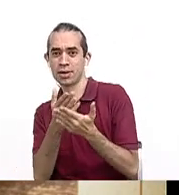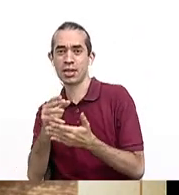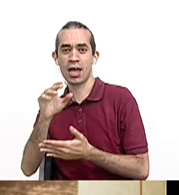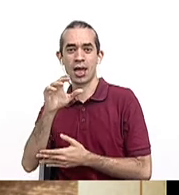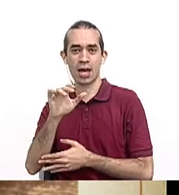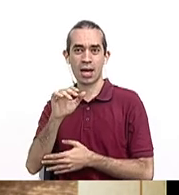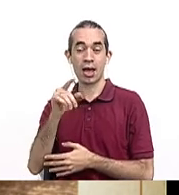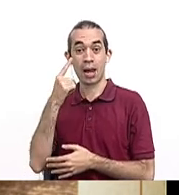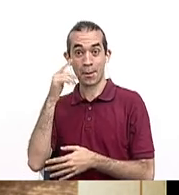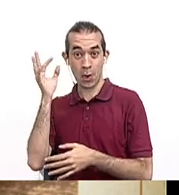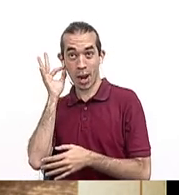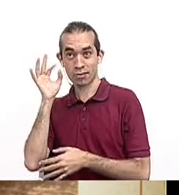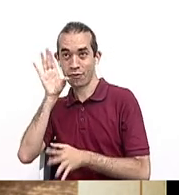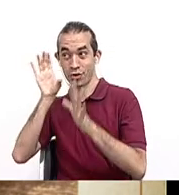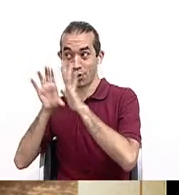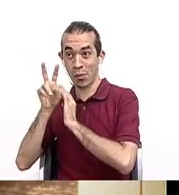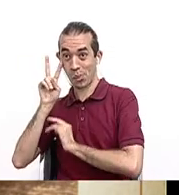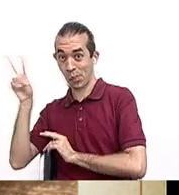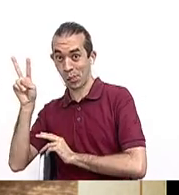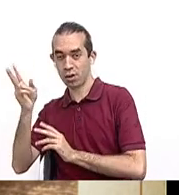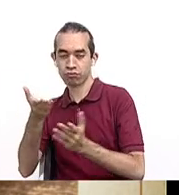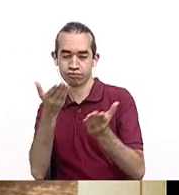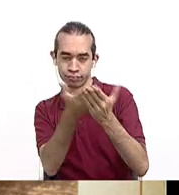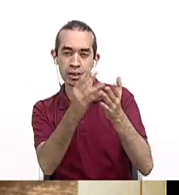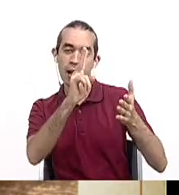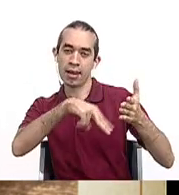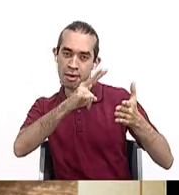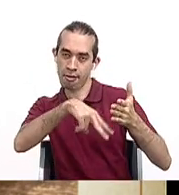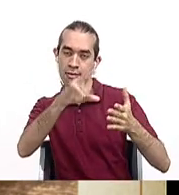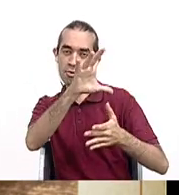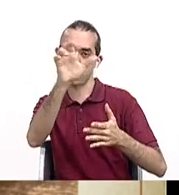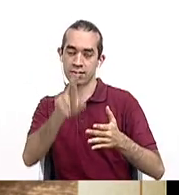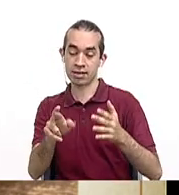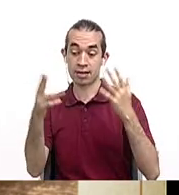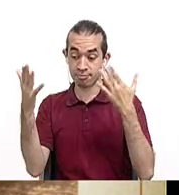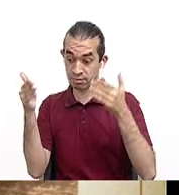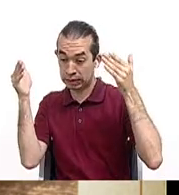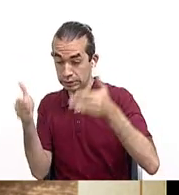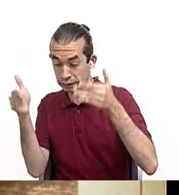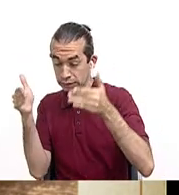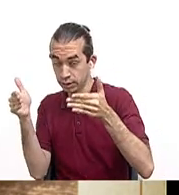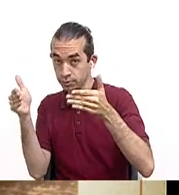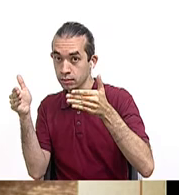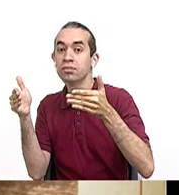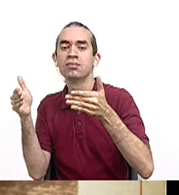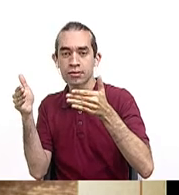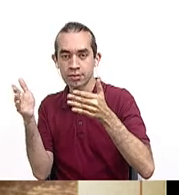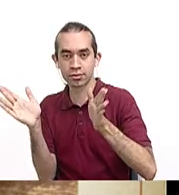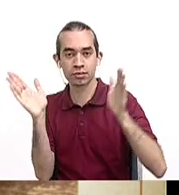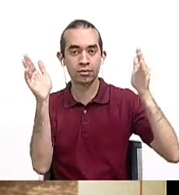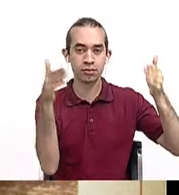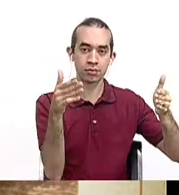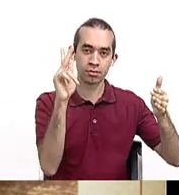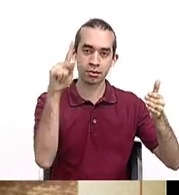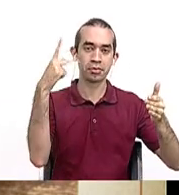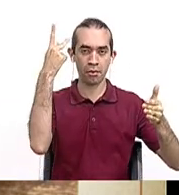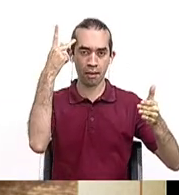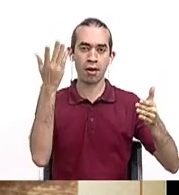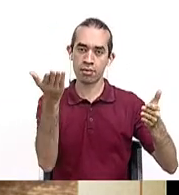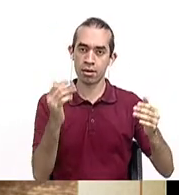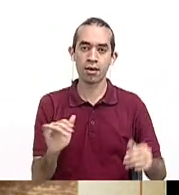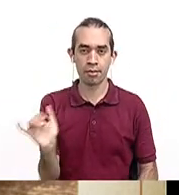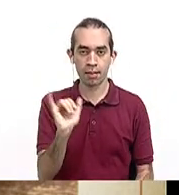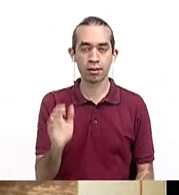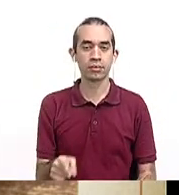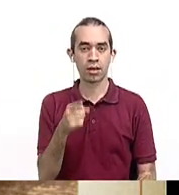pero más allá de eso es importante que conozcamos su trayectoria política el valor y el